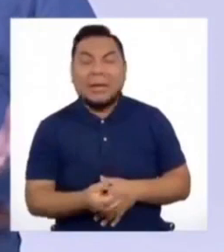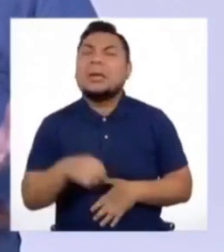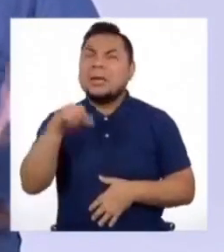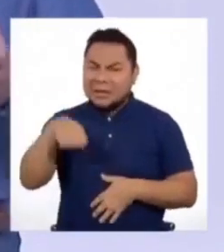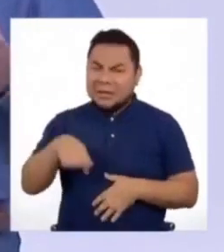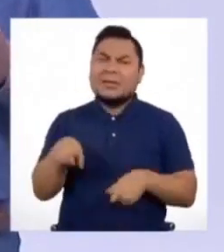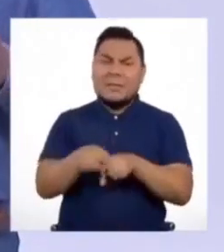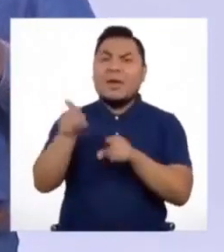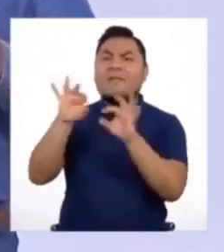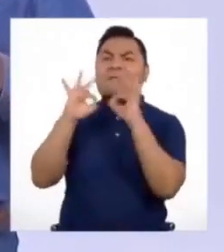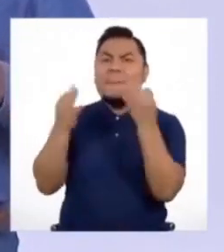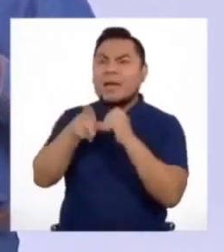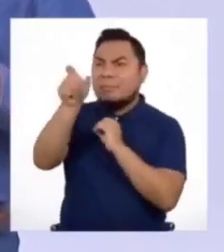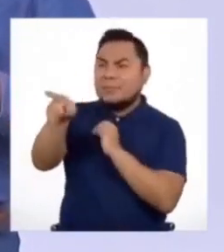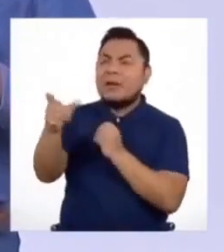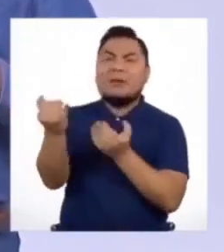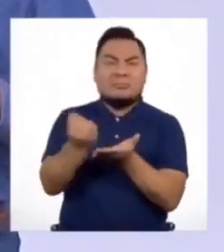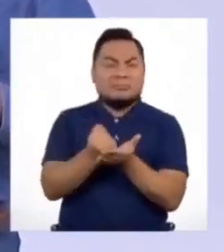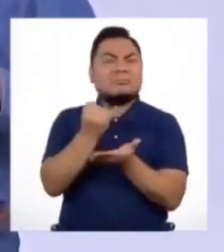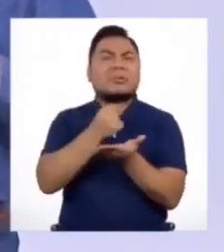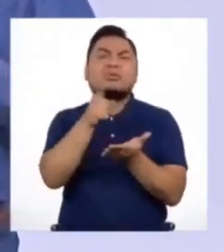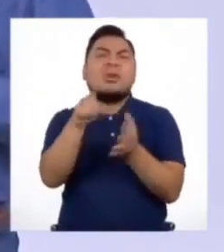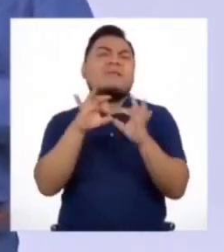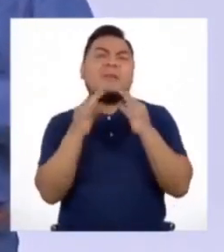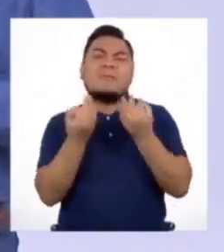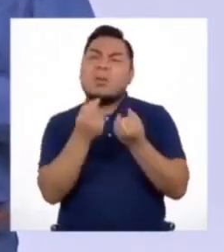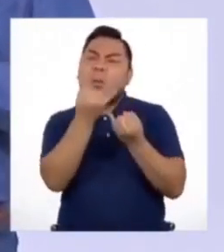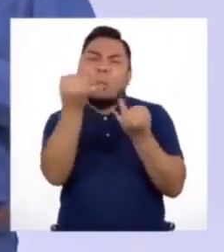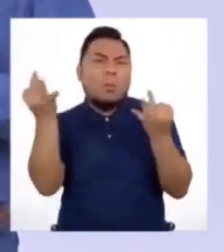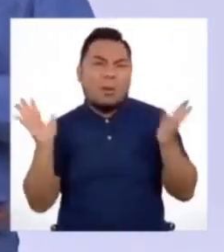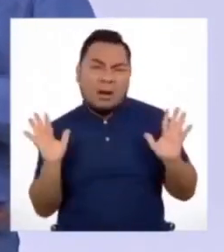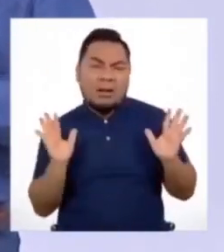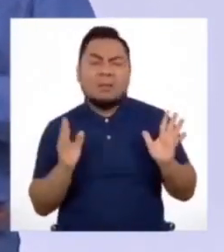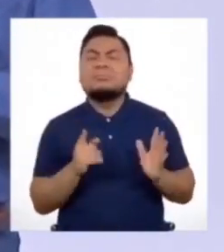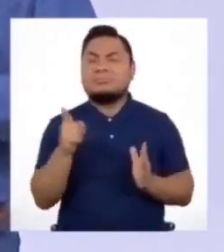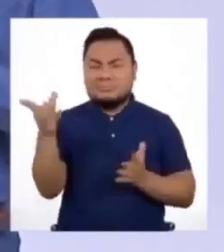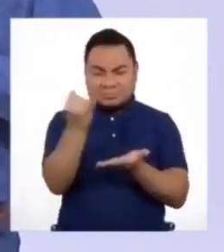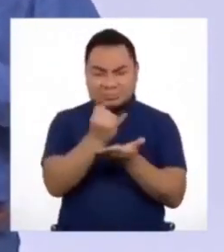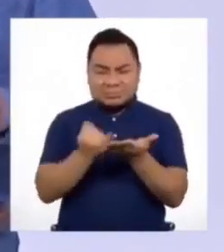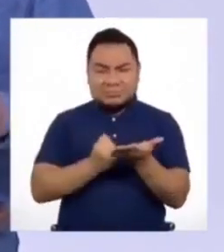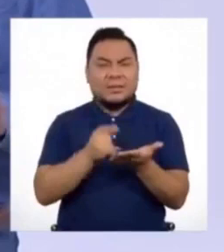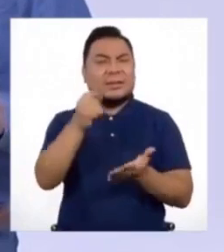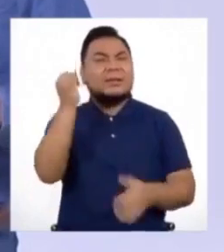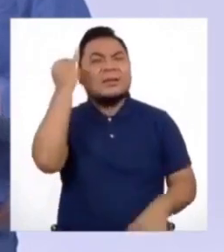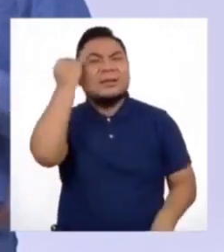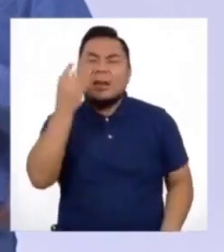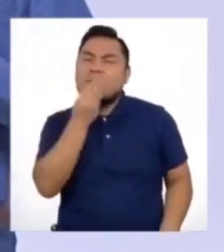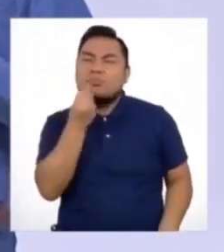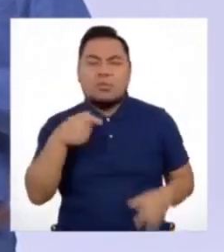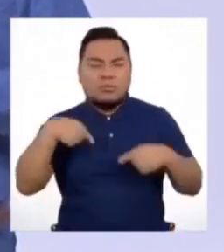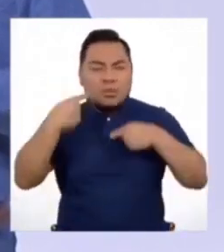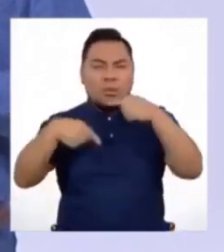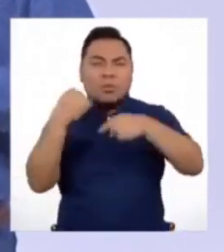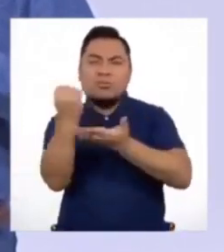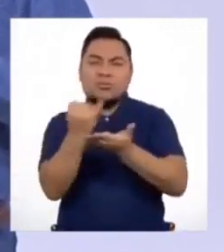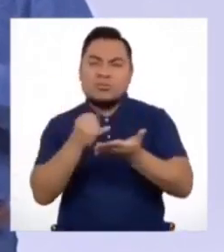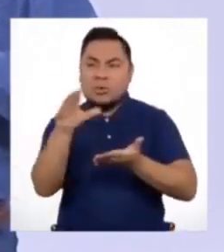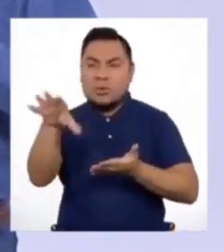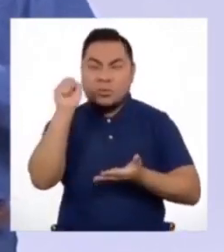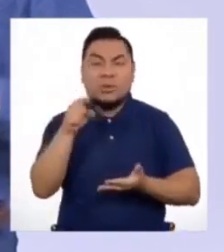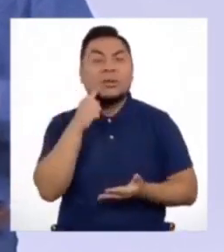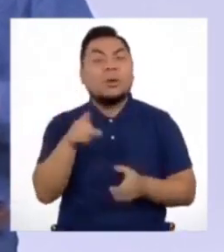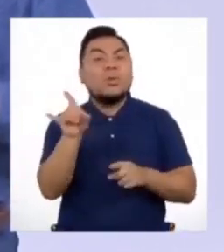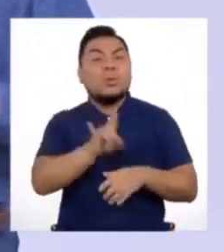Patti. Podrían dibujar a algún integrante de sus familias. La idea es dibujar varias veces lo que hayas escogido,